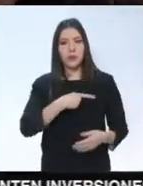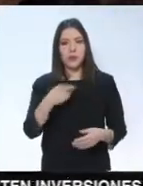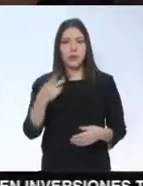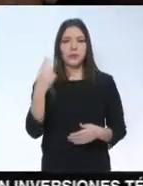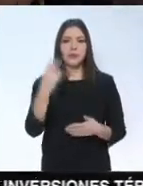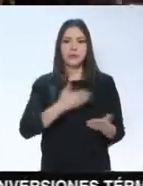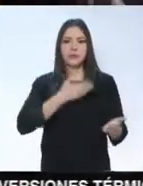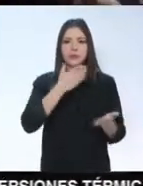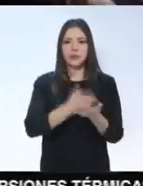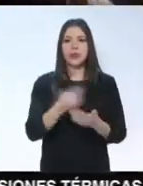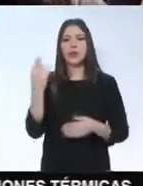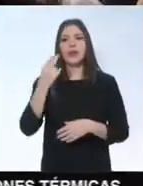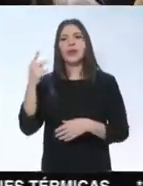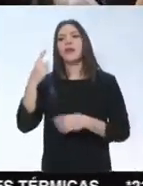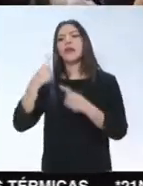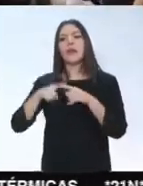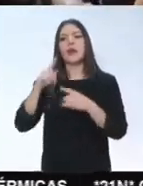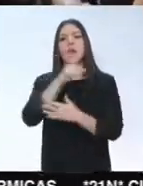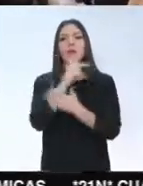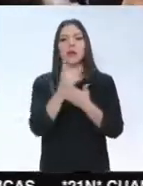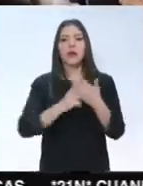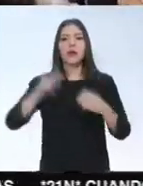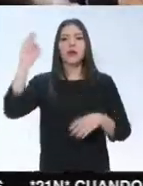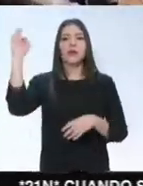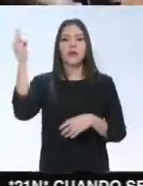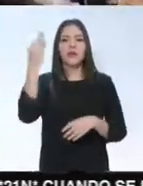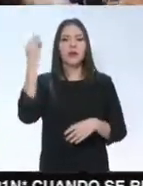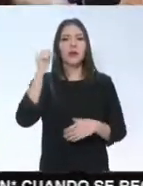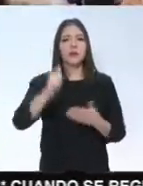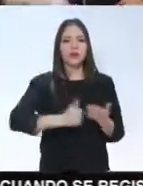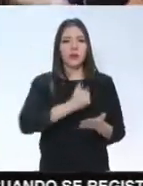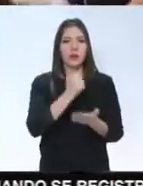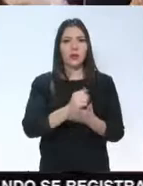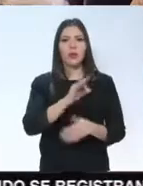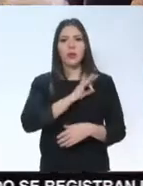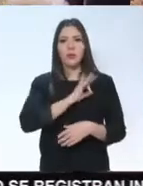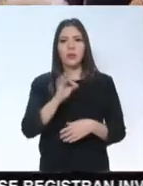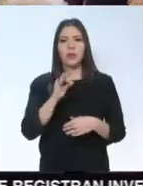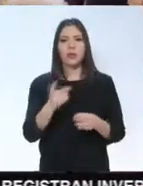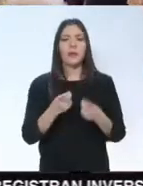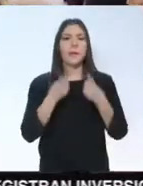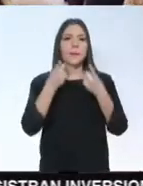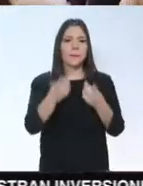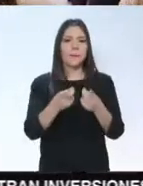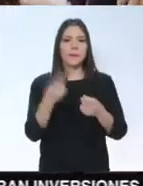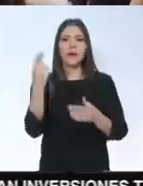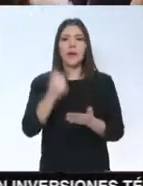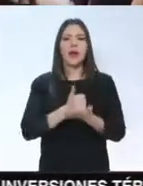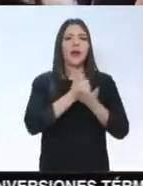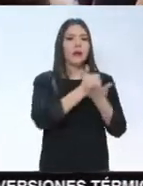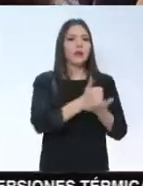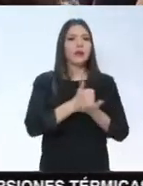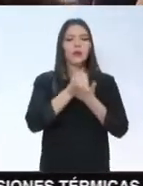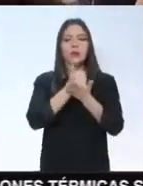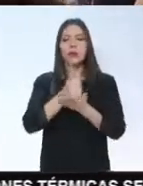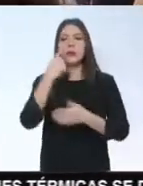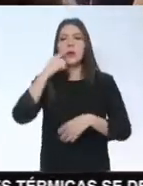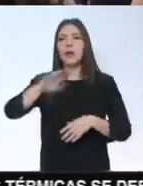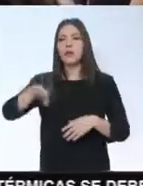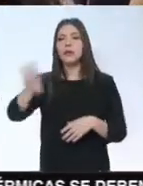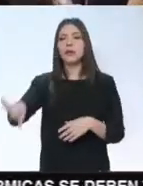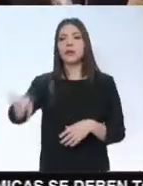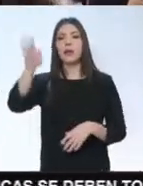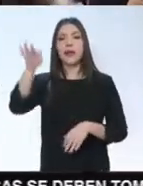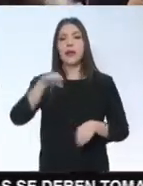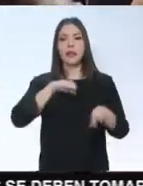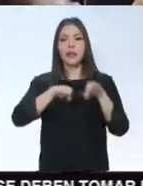sociales federales de la ciudad y de la propia alcaldía se pueda recibir, ayudarles a encontrar empleo y